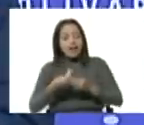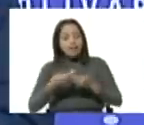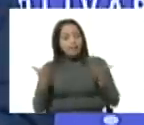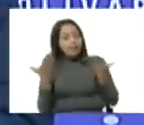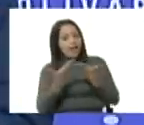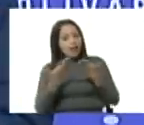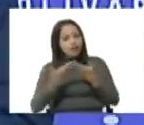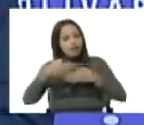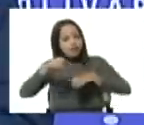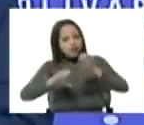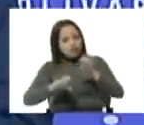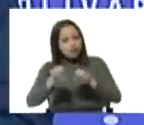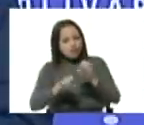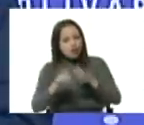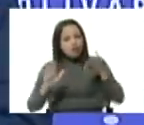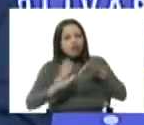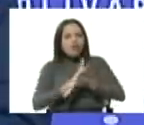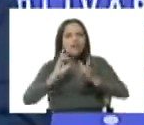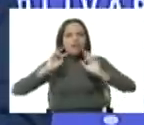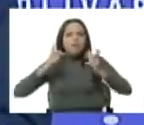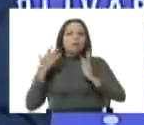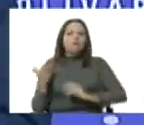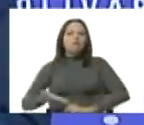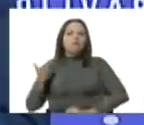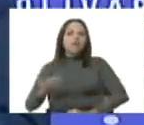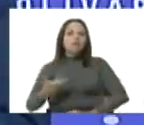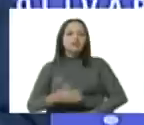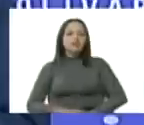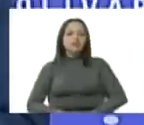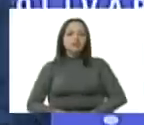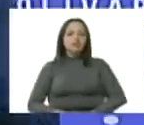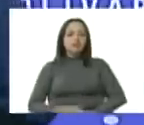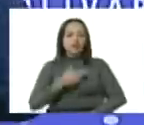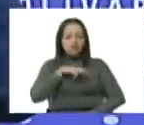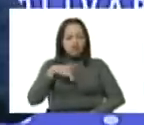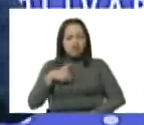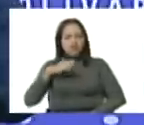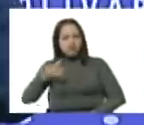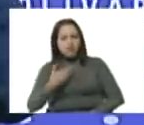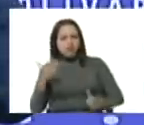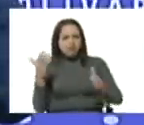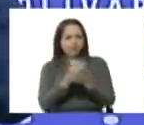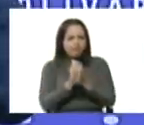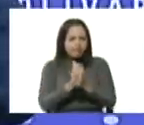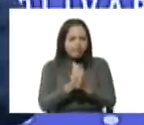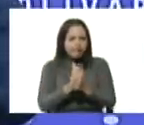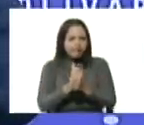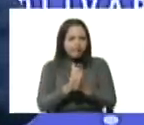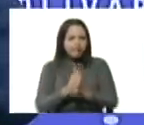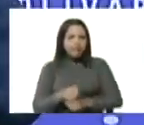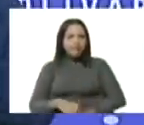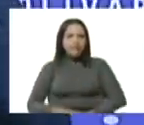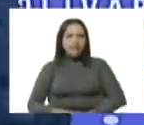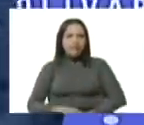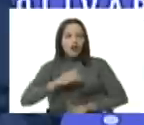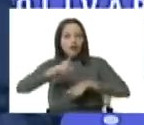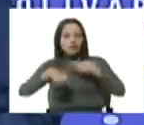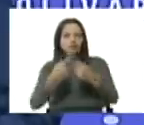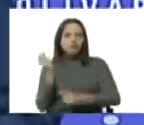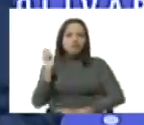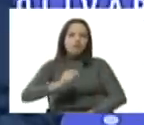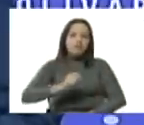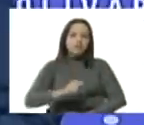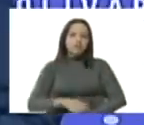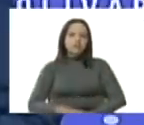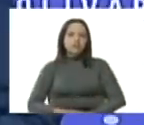de temas fundamentales y nosotros pudiéramos tomar en los meses que están por venir